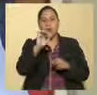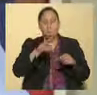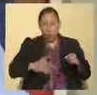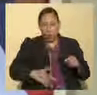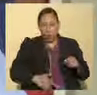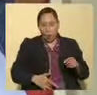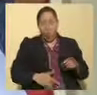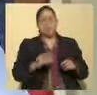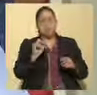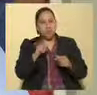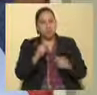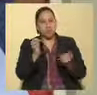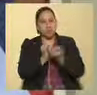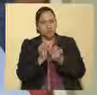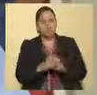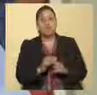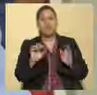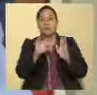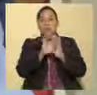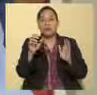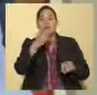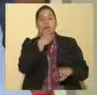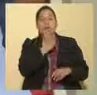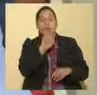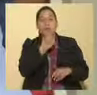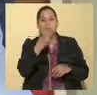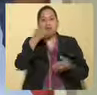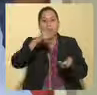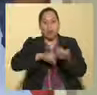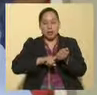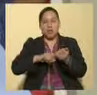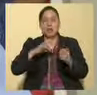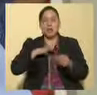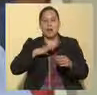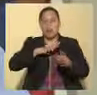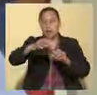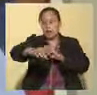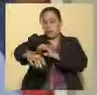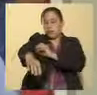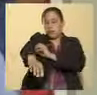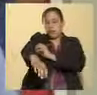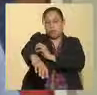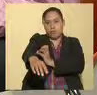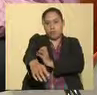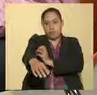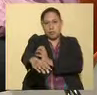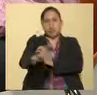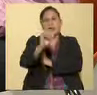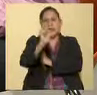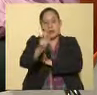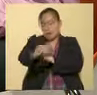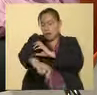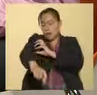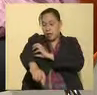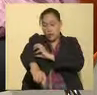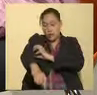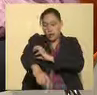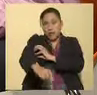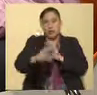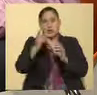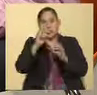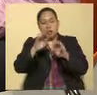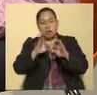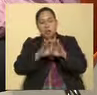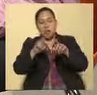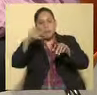de los varones, viene la hernia inguinoescrotal, en donde la hernia es en la ingle, pero